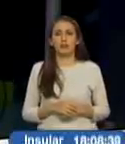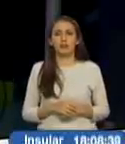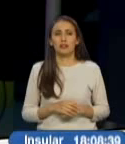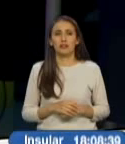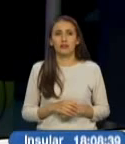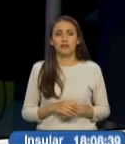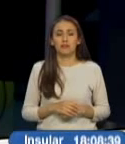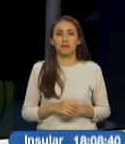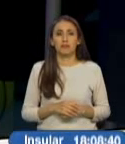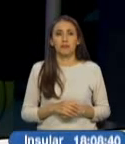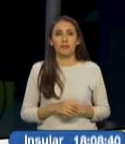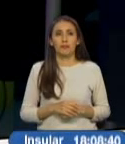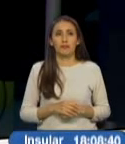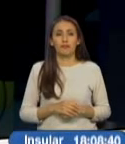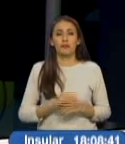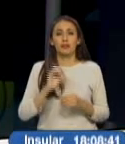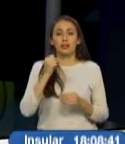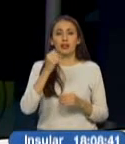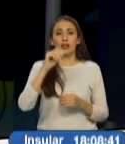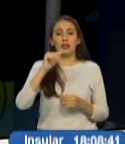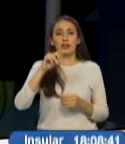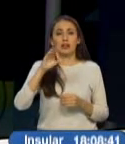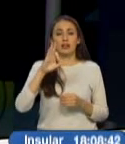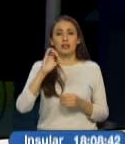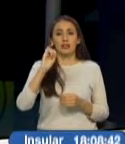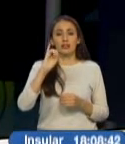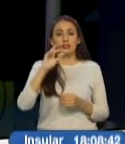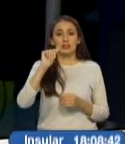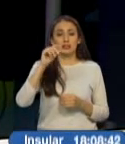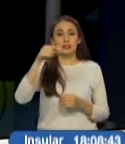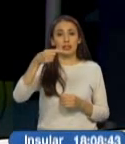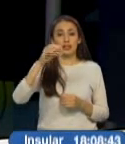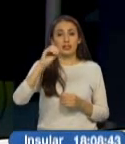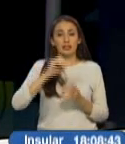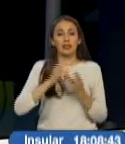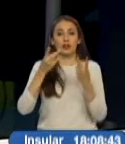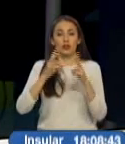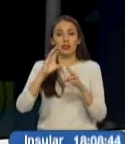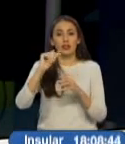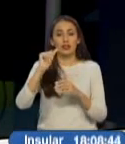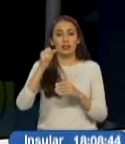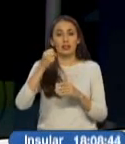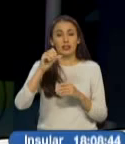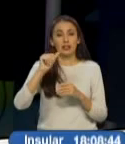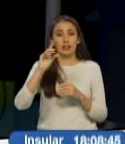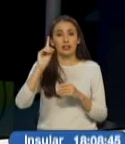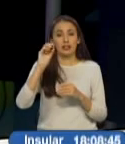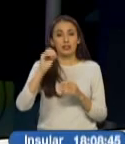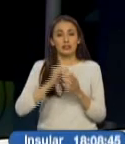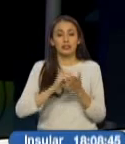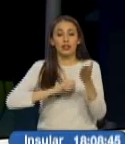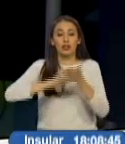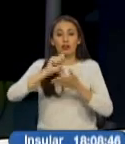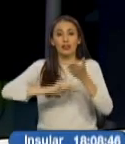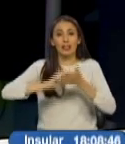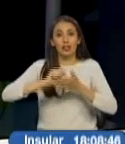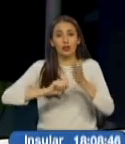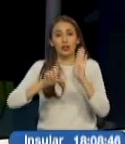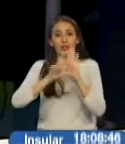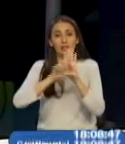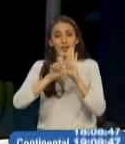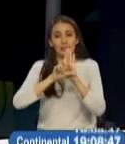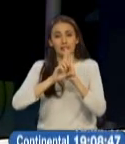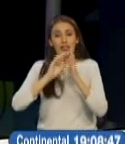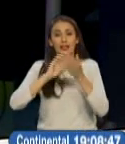Los académicos Santiago Basabe y Fernando Casado consideran como positivos los decretos firmados por el presidente de la República, Lenín Moreno,